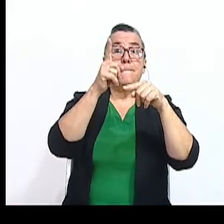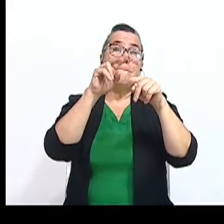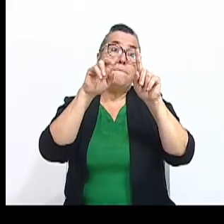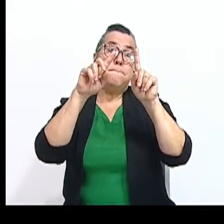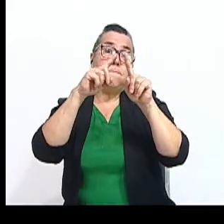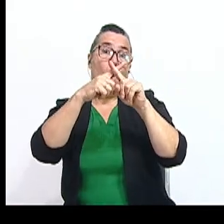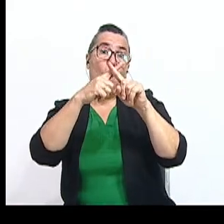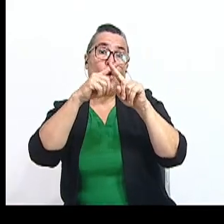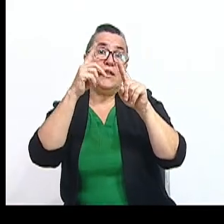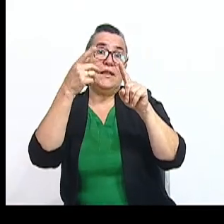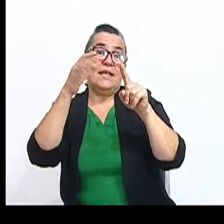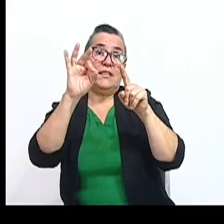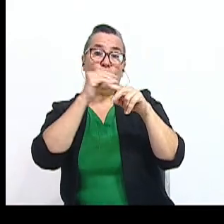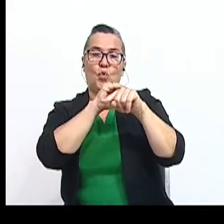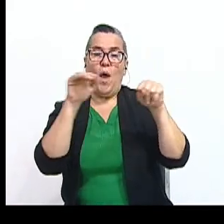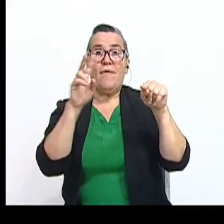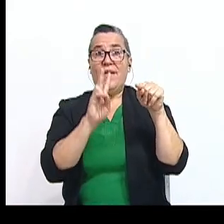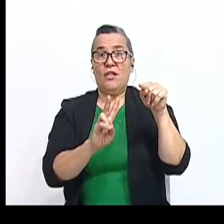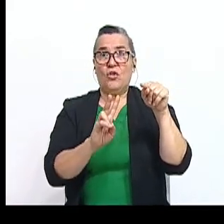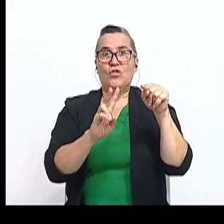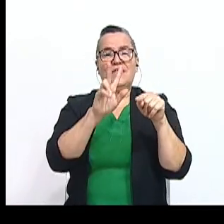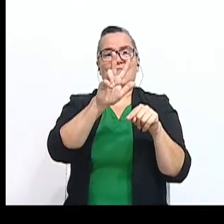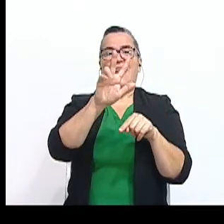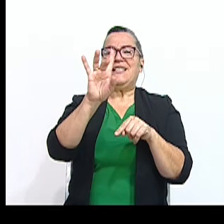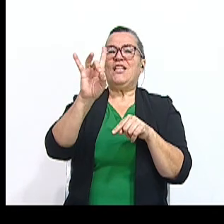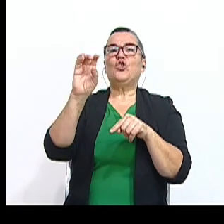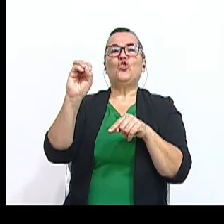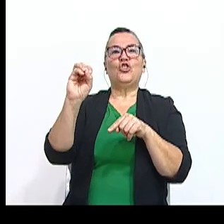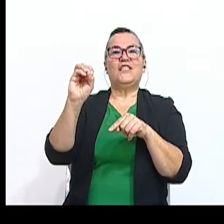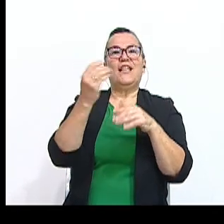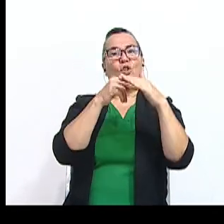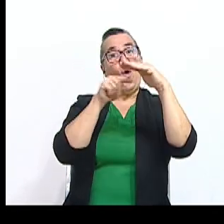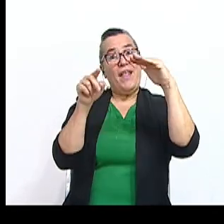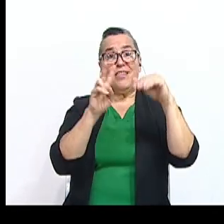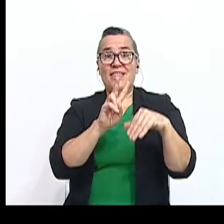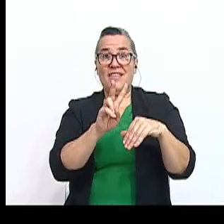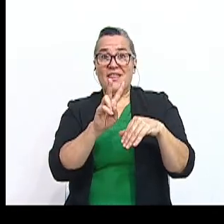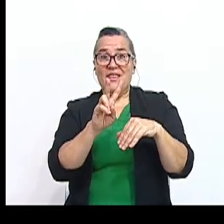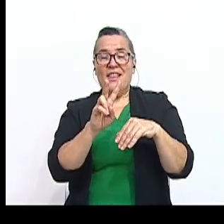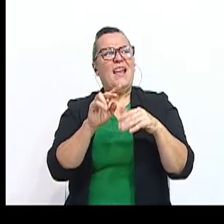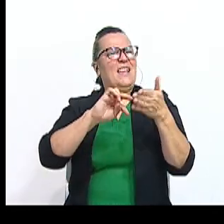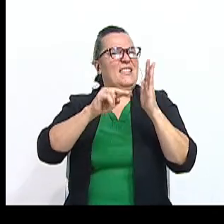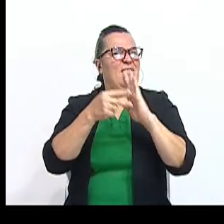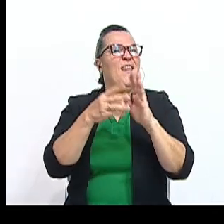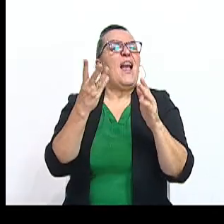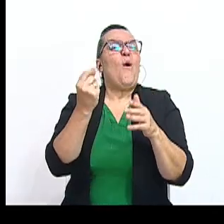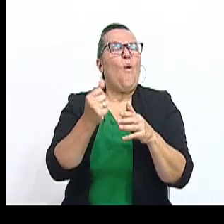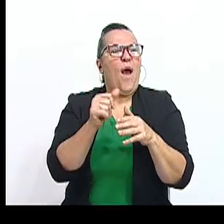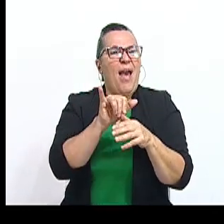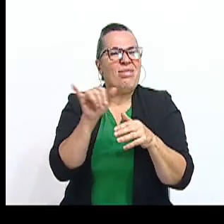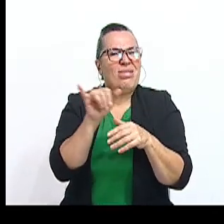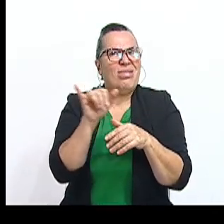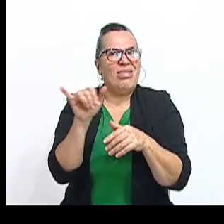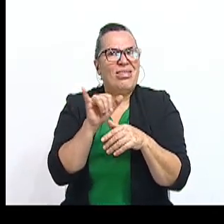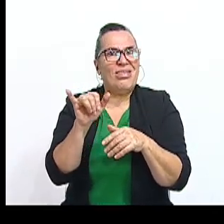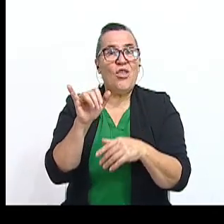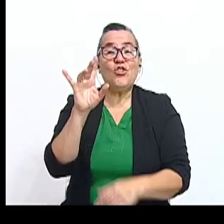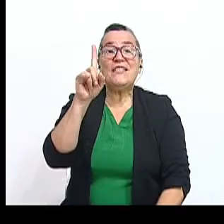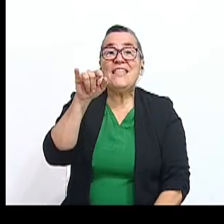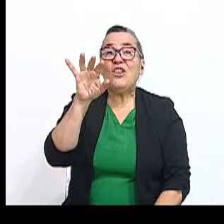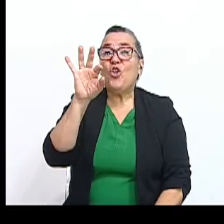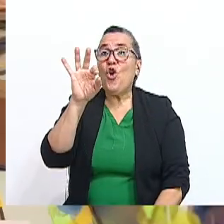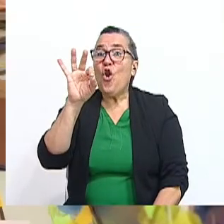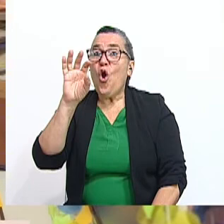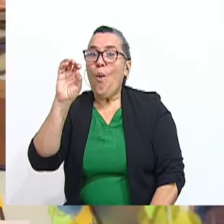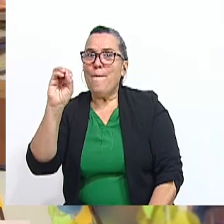dividido entre 2. Que eso sería 380 dividido entre 2. Y eso sería igual a